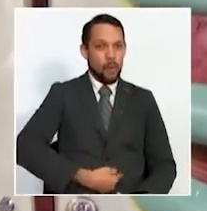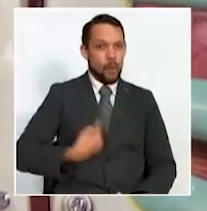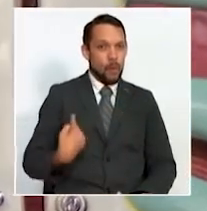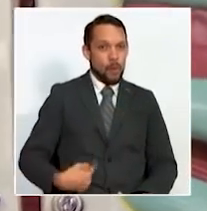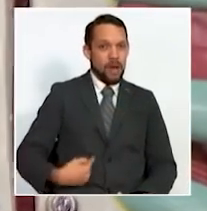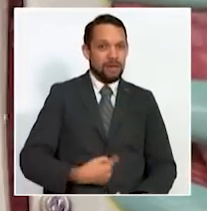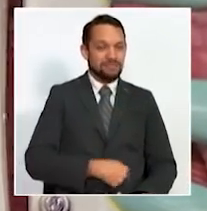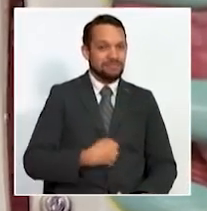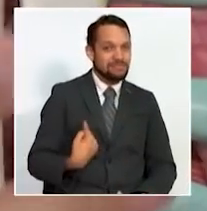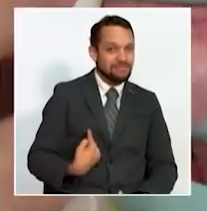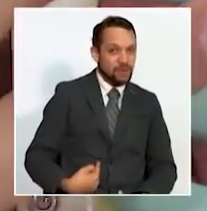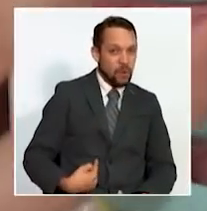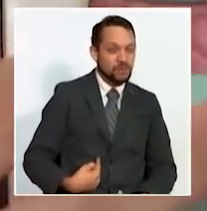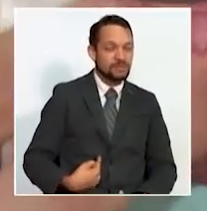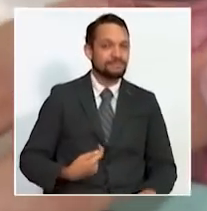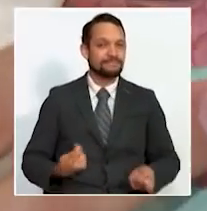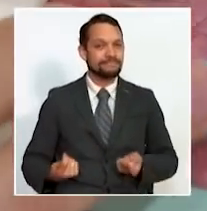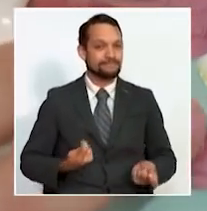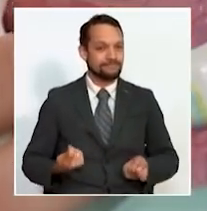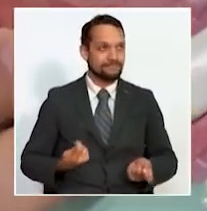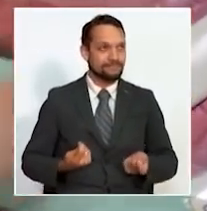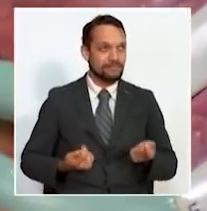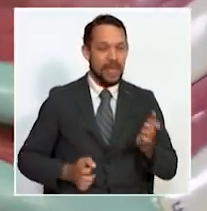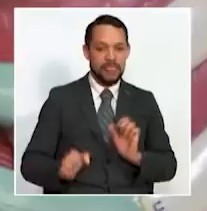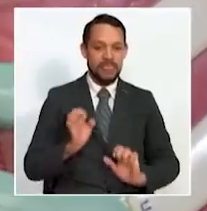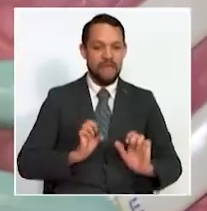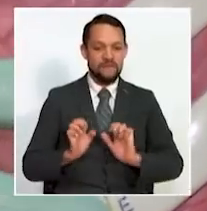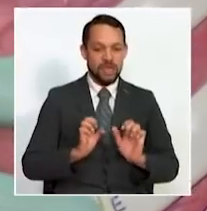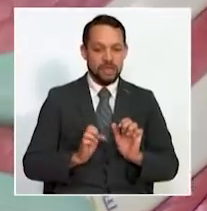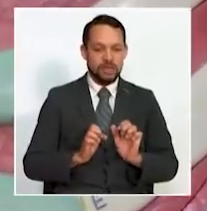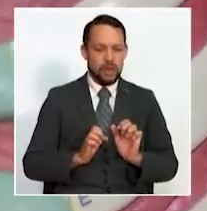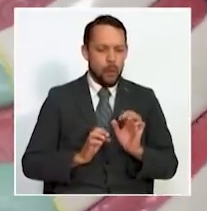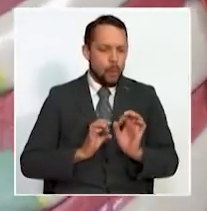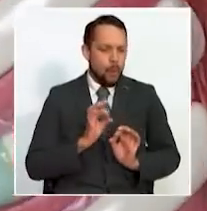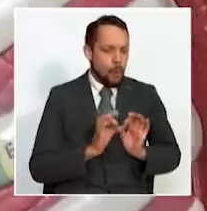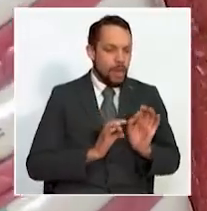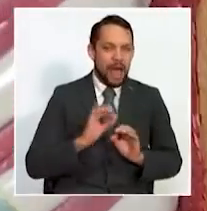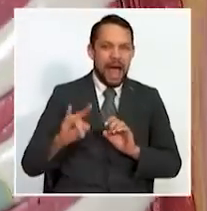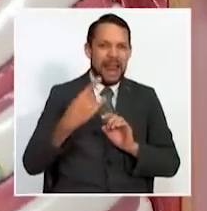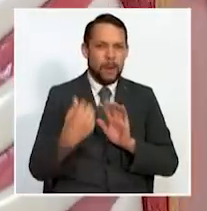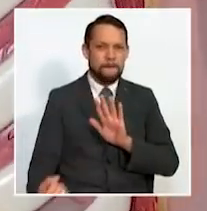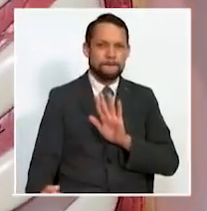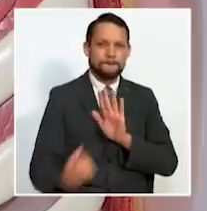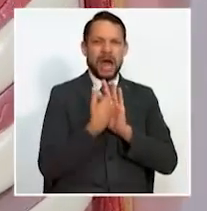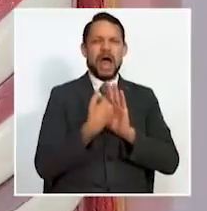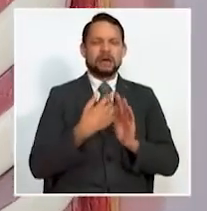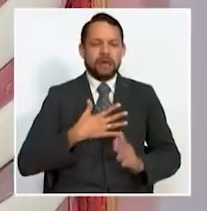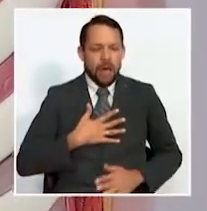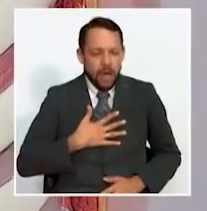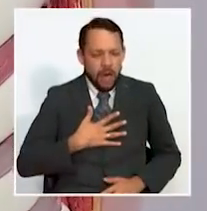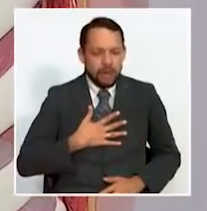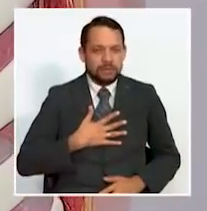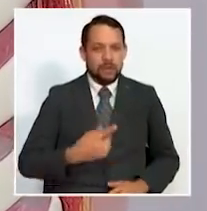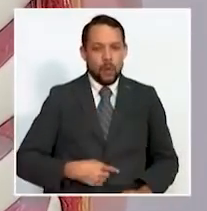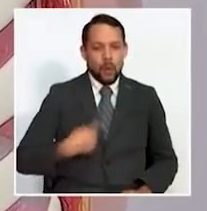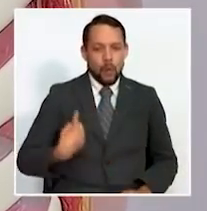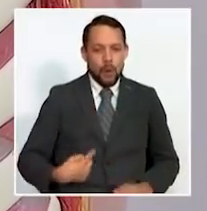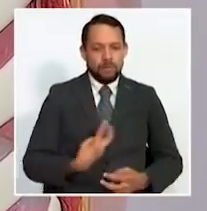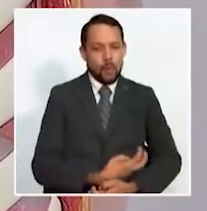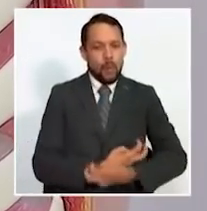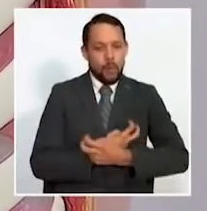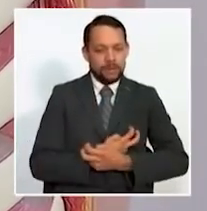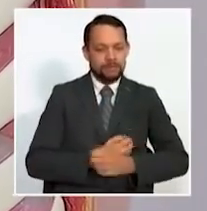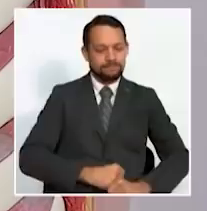reja costal es lo que defiende al pulmón de cualquier traumatismo. Esta reja costal es la que permite que